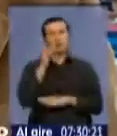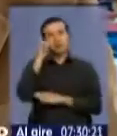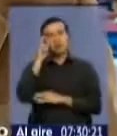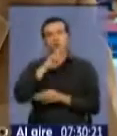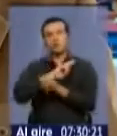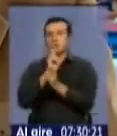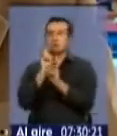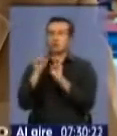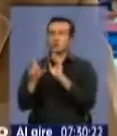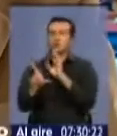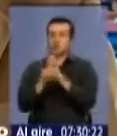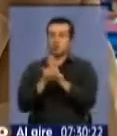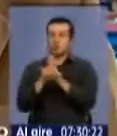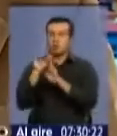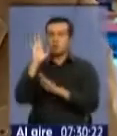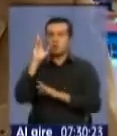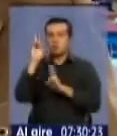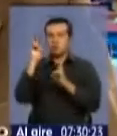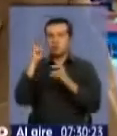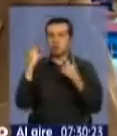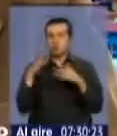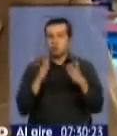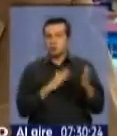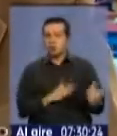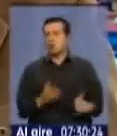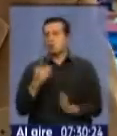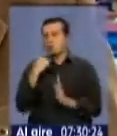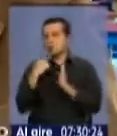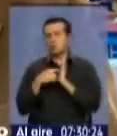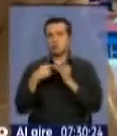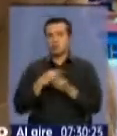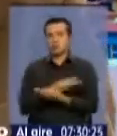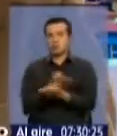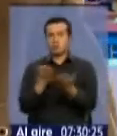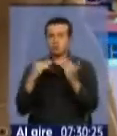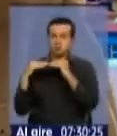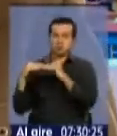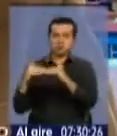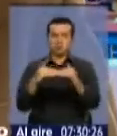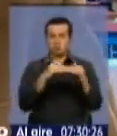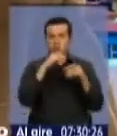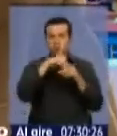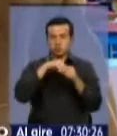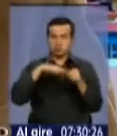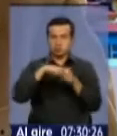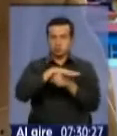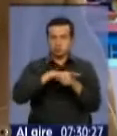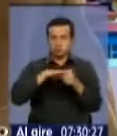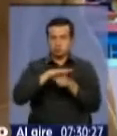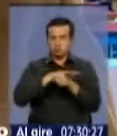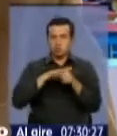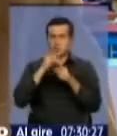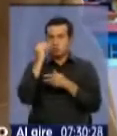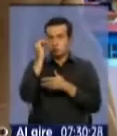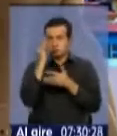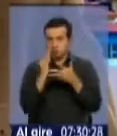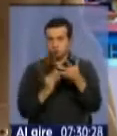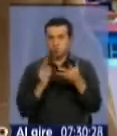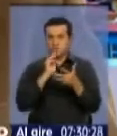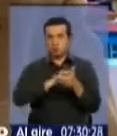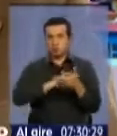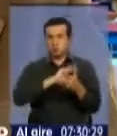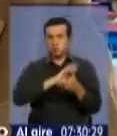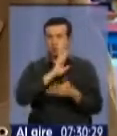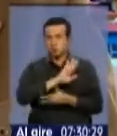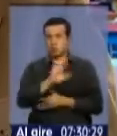es más en este tema. Hay un tema fuerte, por ejemplo, la redistribución de la riqueza dentro de las, la redistribución de los presupuestos dentro de los municipios,